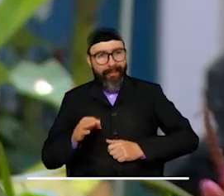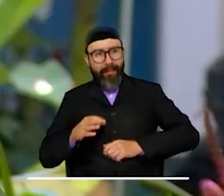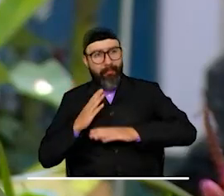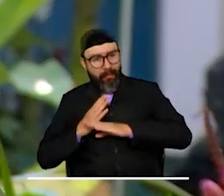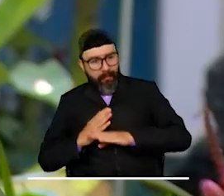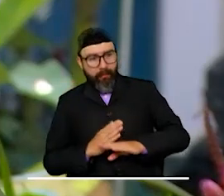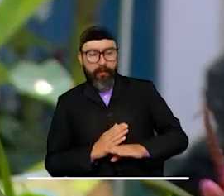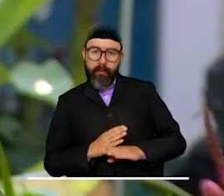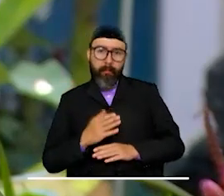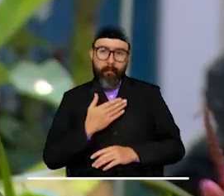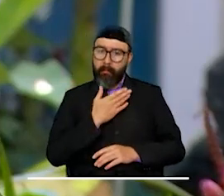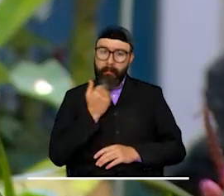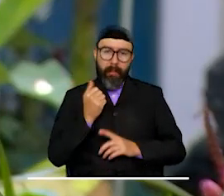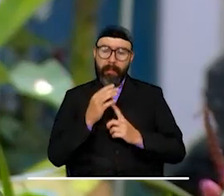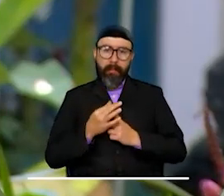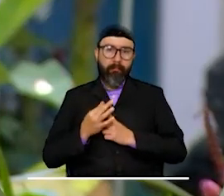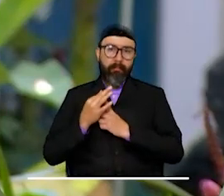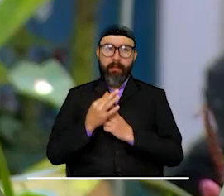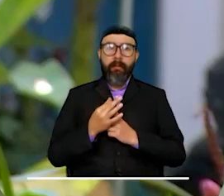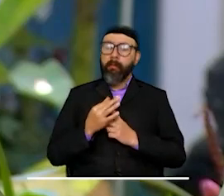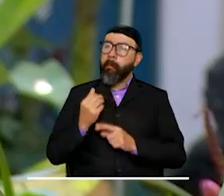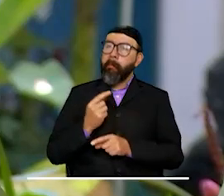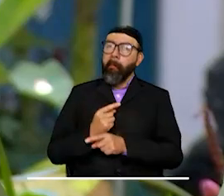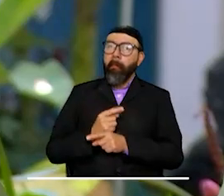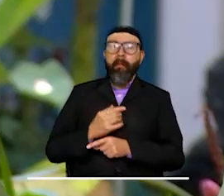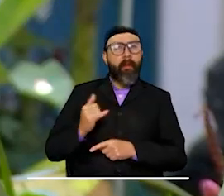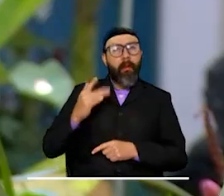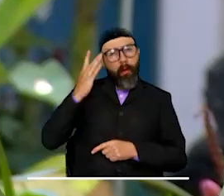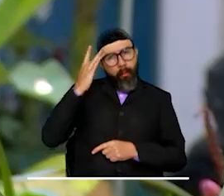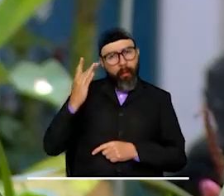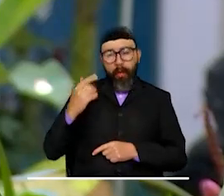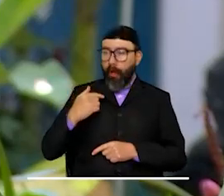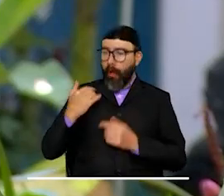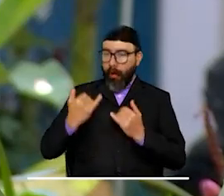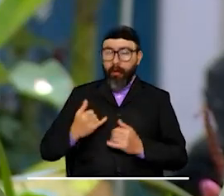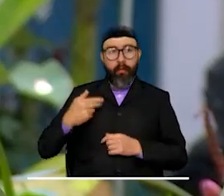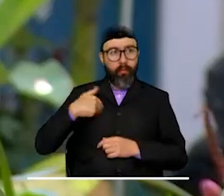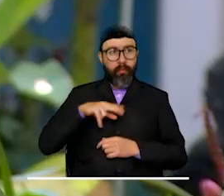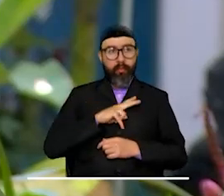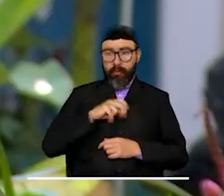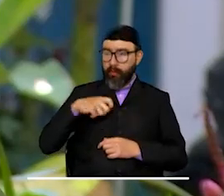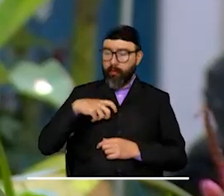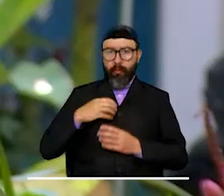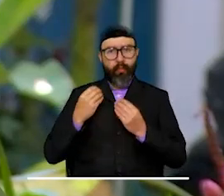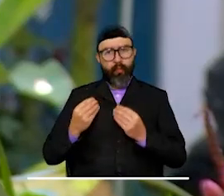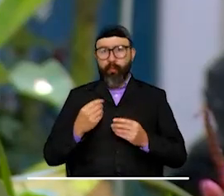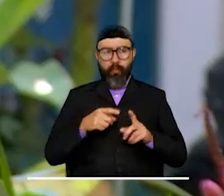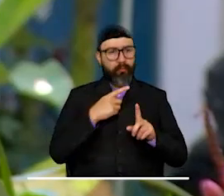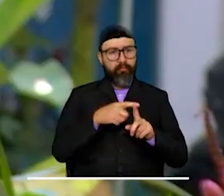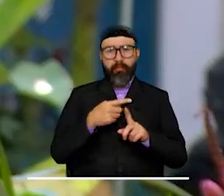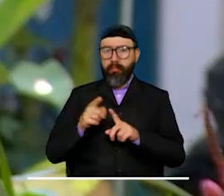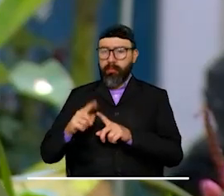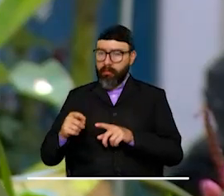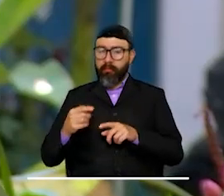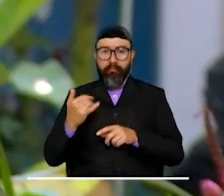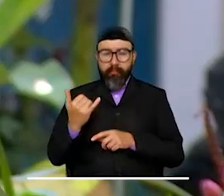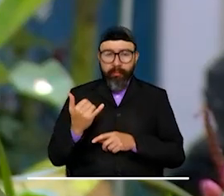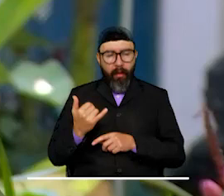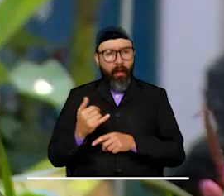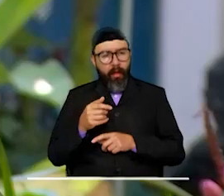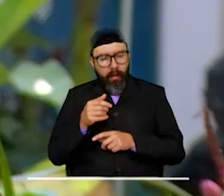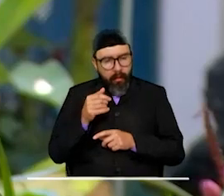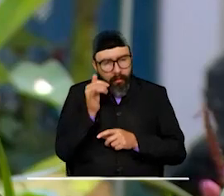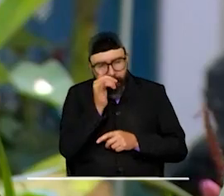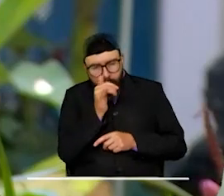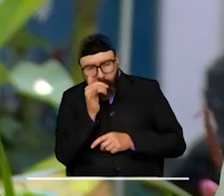mejor camino, realmente, porque hoy tenemos a disposición muchos métodos diagnósticos con los cuales podemos ver